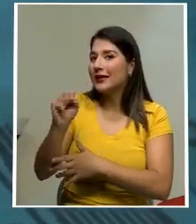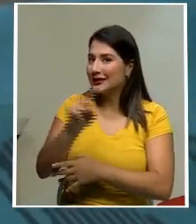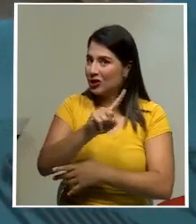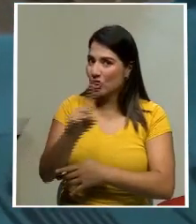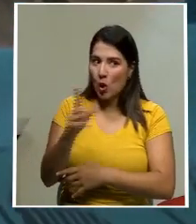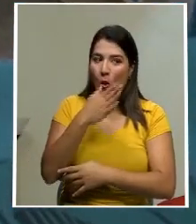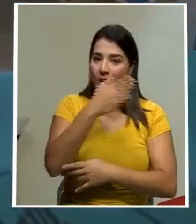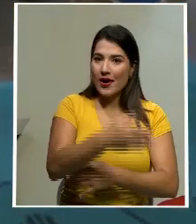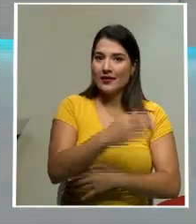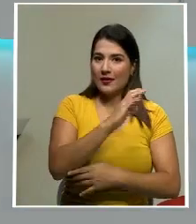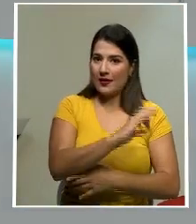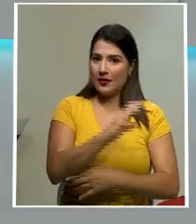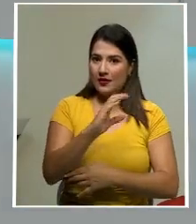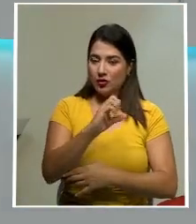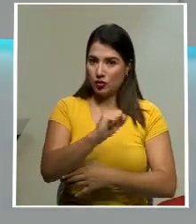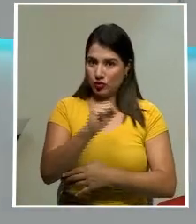Social.